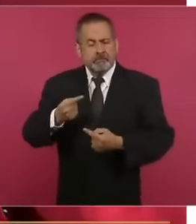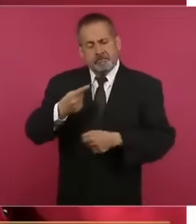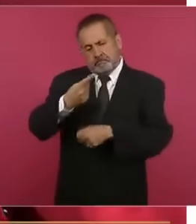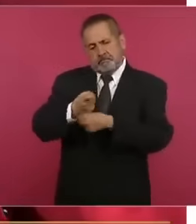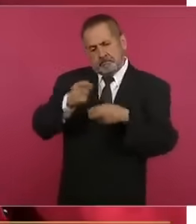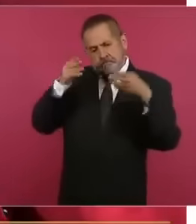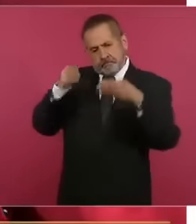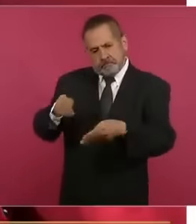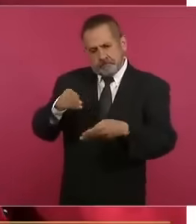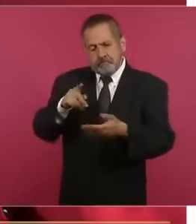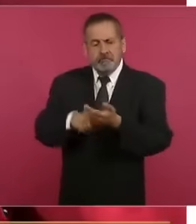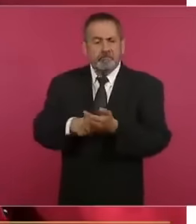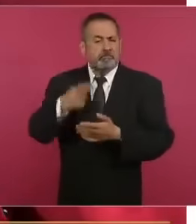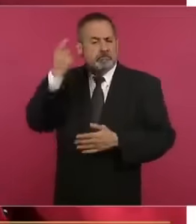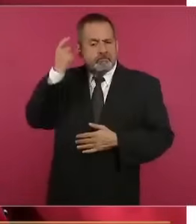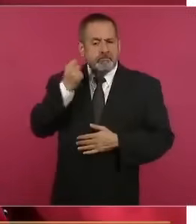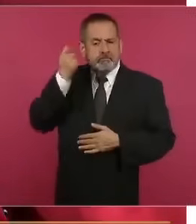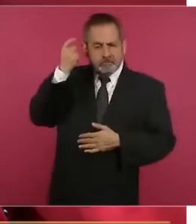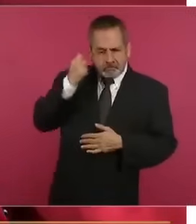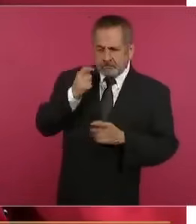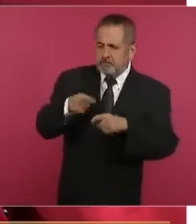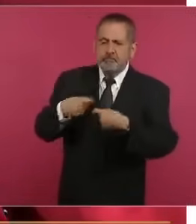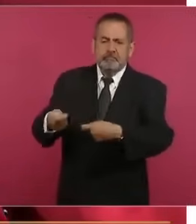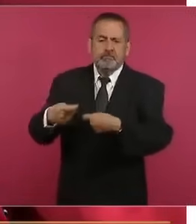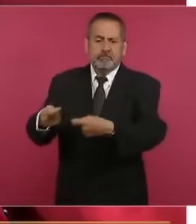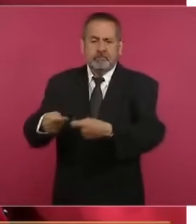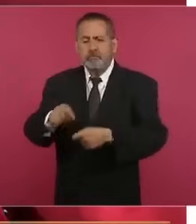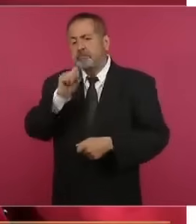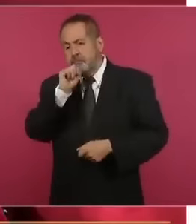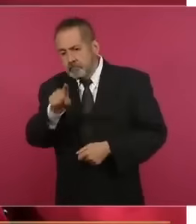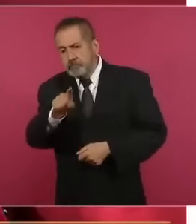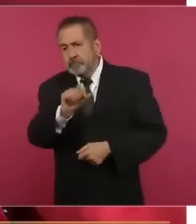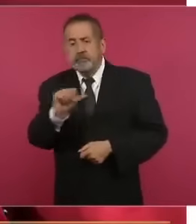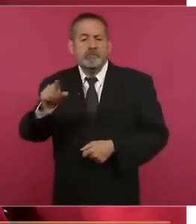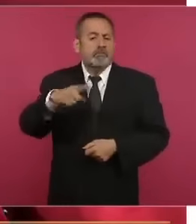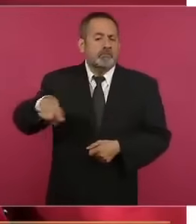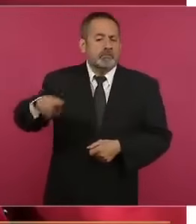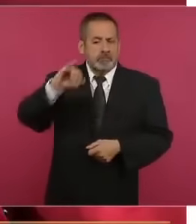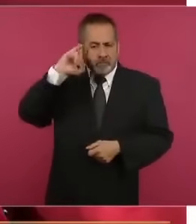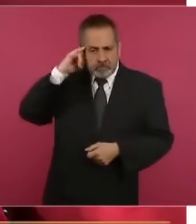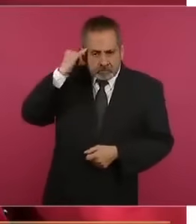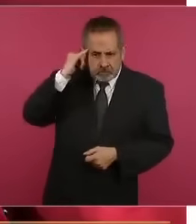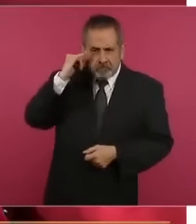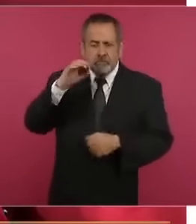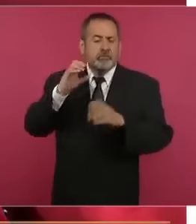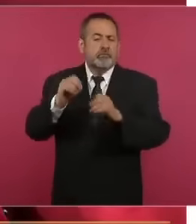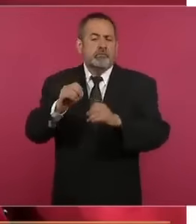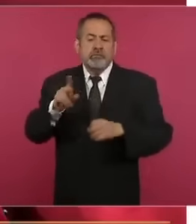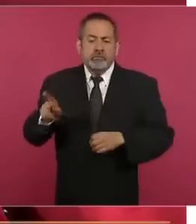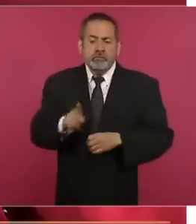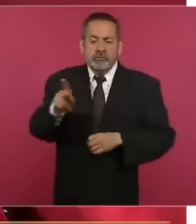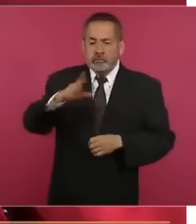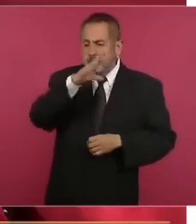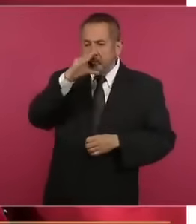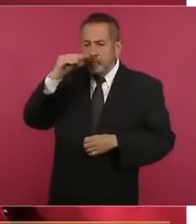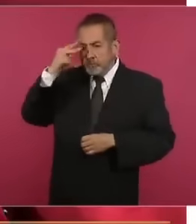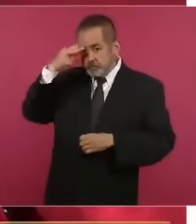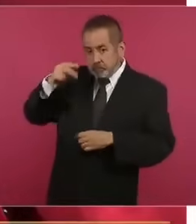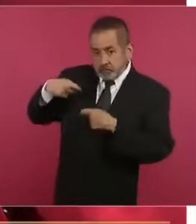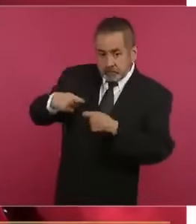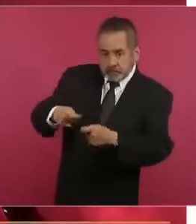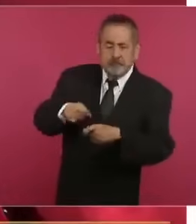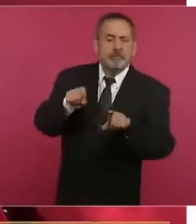y también es universal para quienes viven en zonas indígenas o pertenecen al pueblo afromexicano. Adelante.